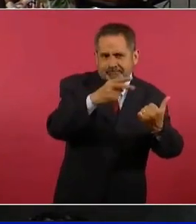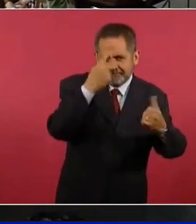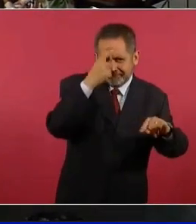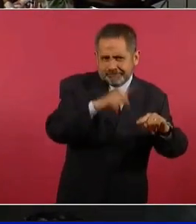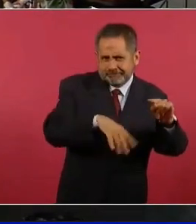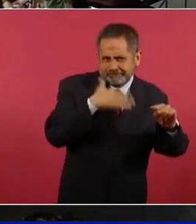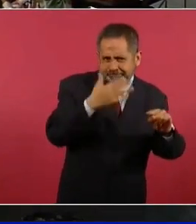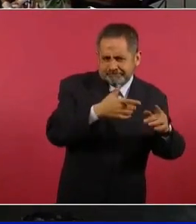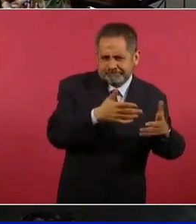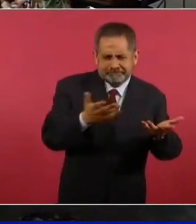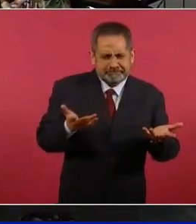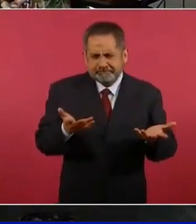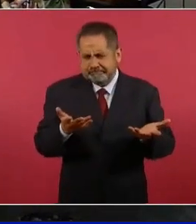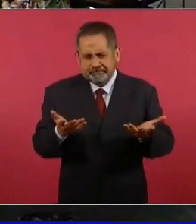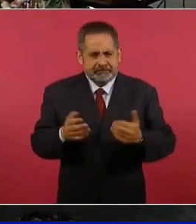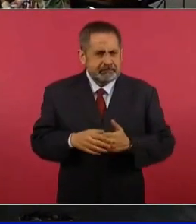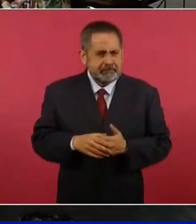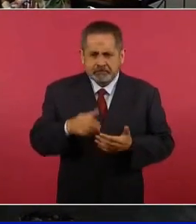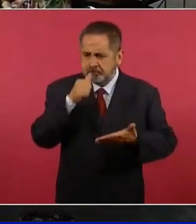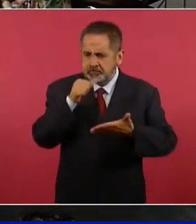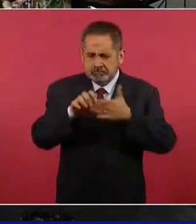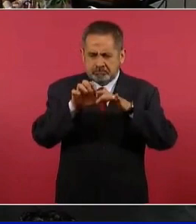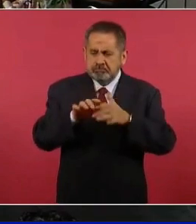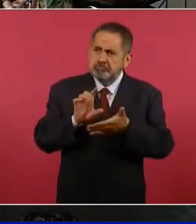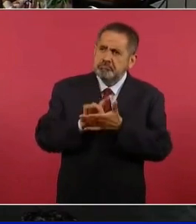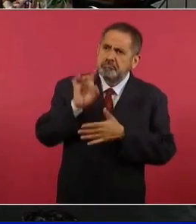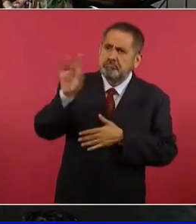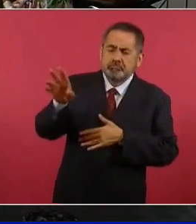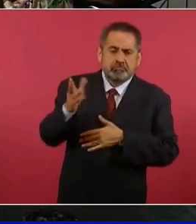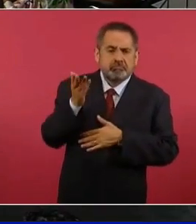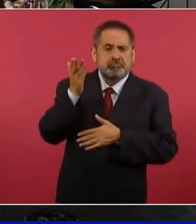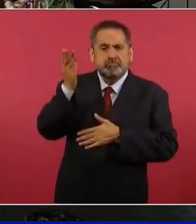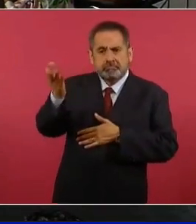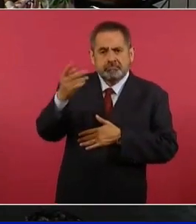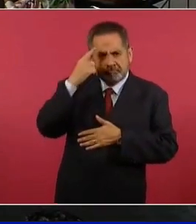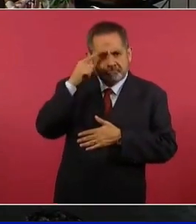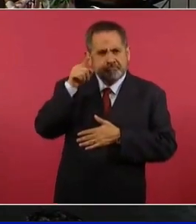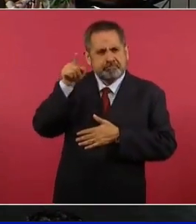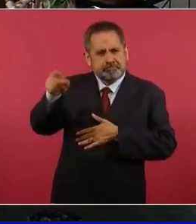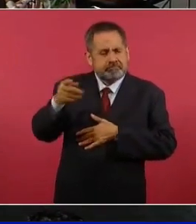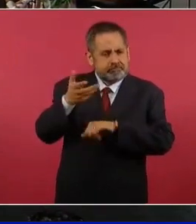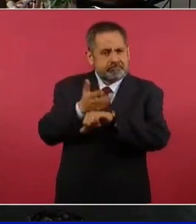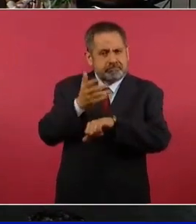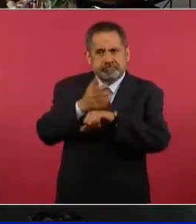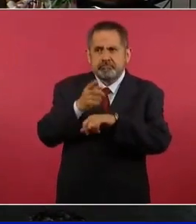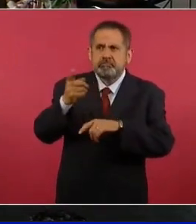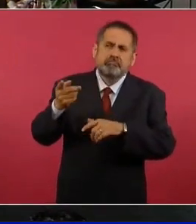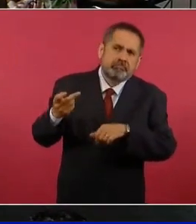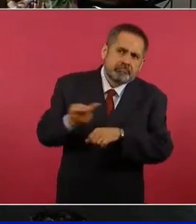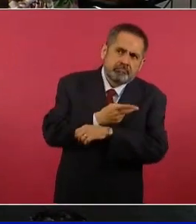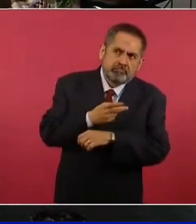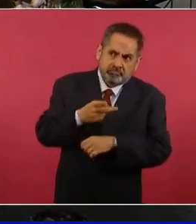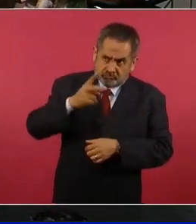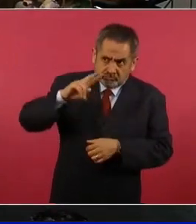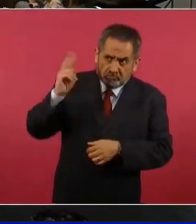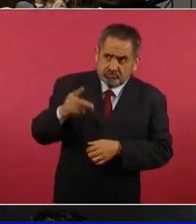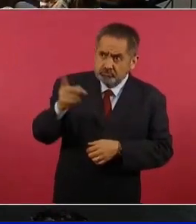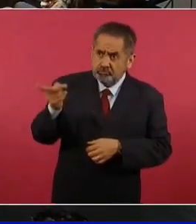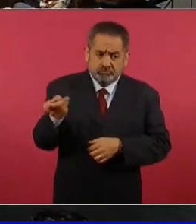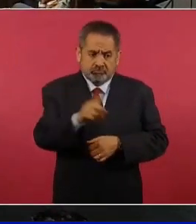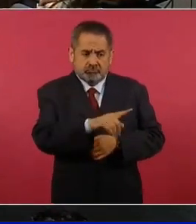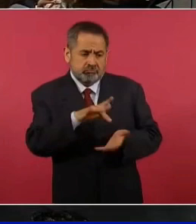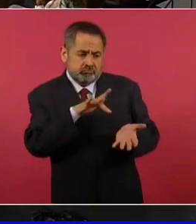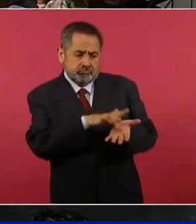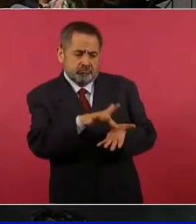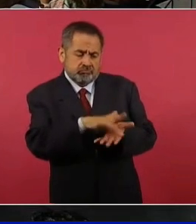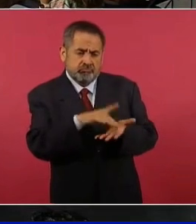ellos. En la misiva usted solicita a la agencia estadounidense que confirme si apoya a esta